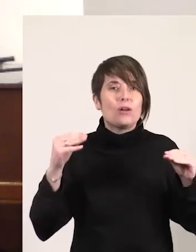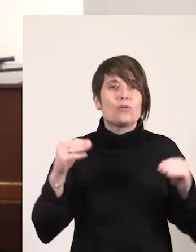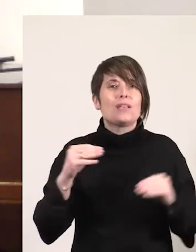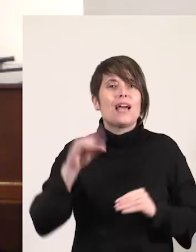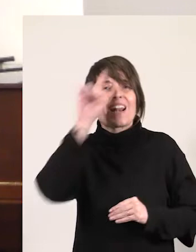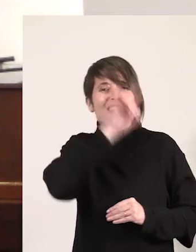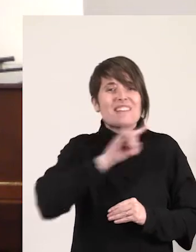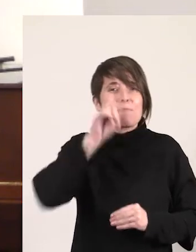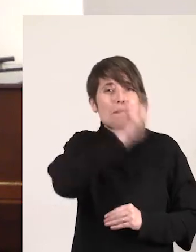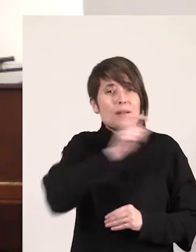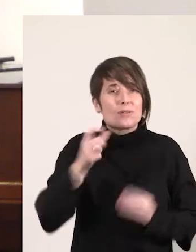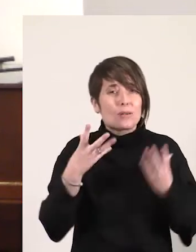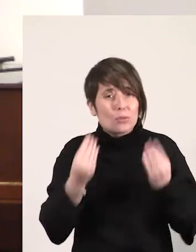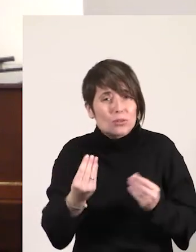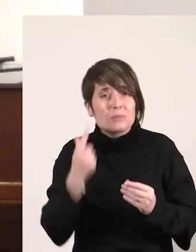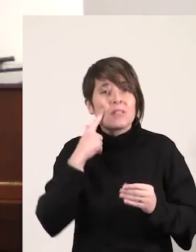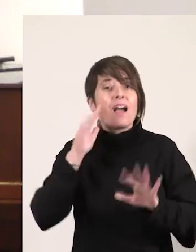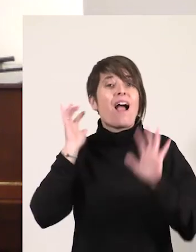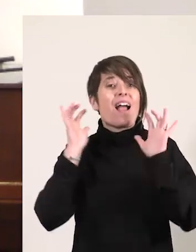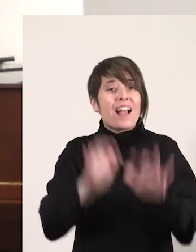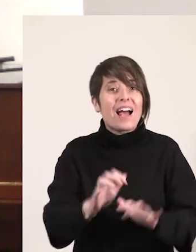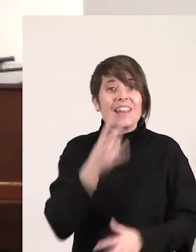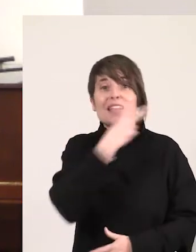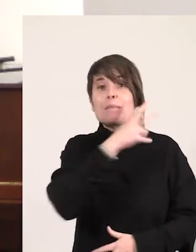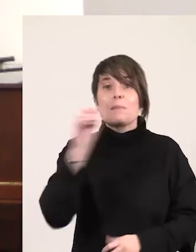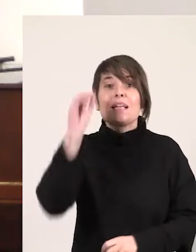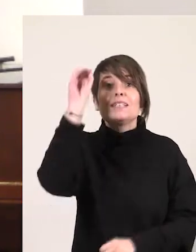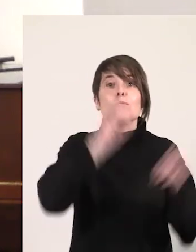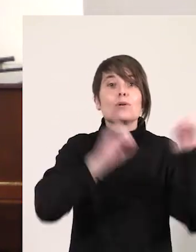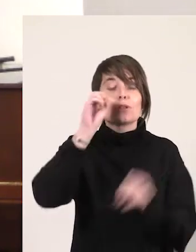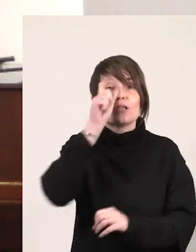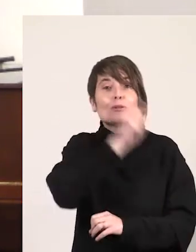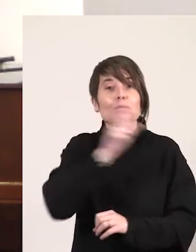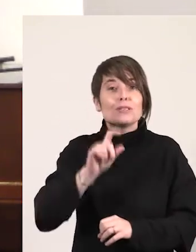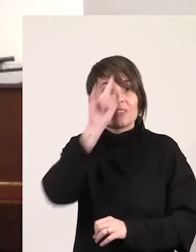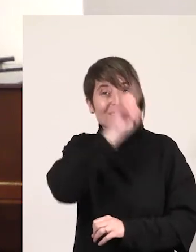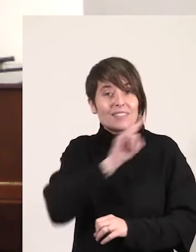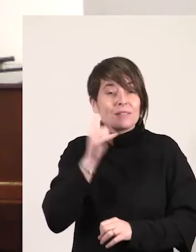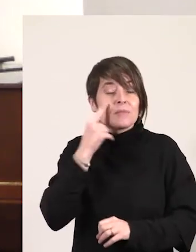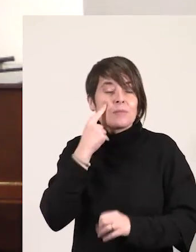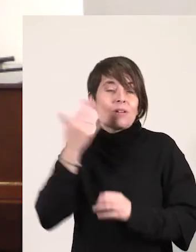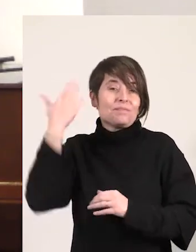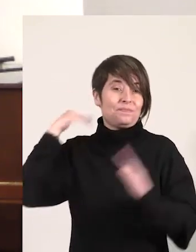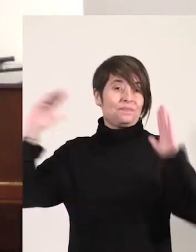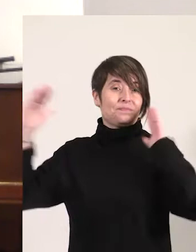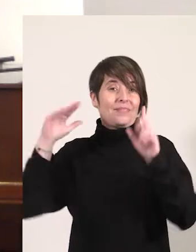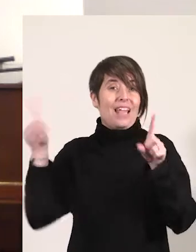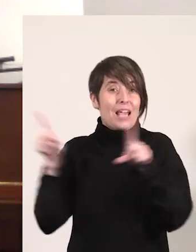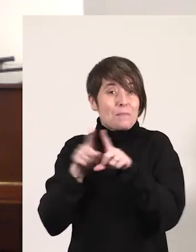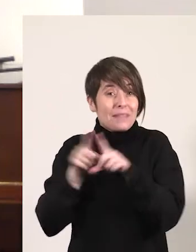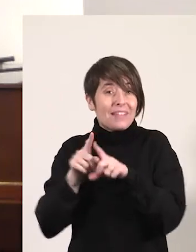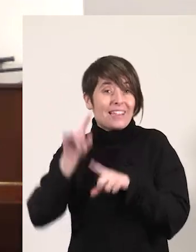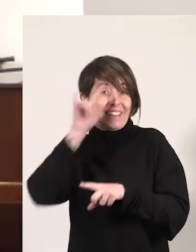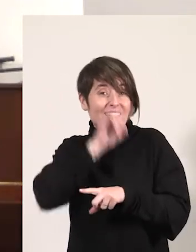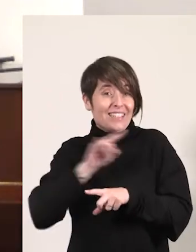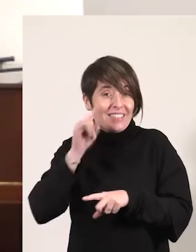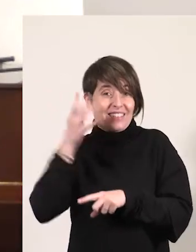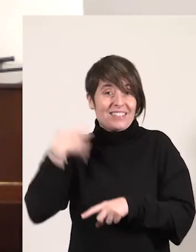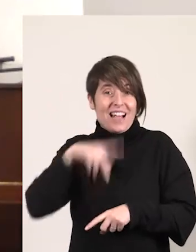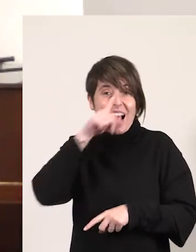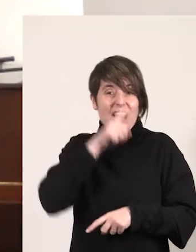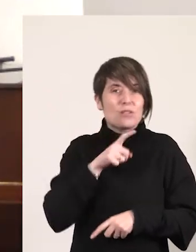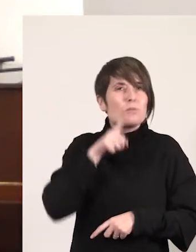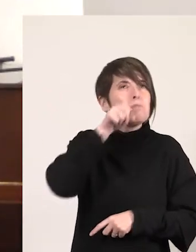que, por ejemplo, en Andalucía hubiera muchísima población negra. Cádiz llegó a tener un 20% de población negra. La Hermandad de los Negritos, que es la más